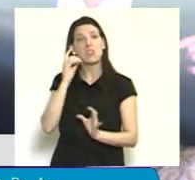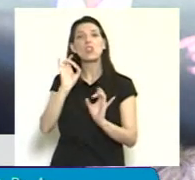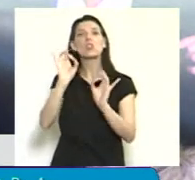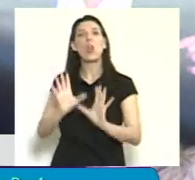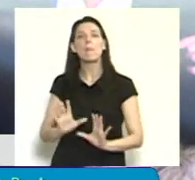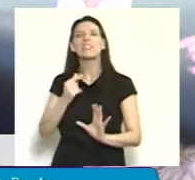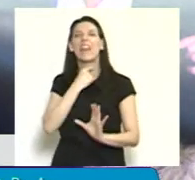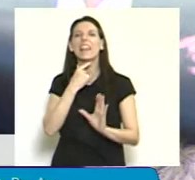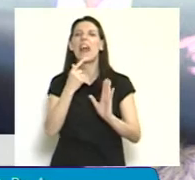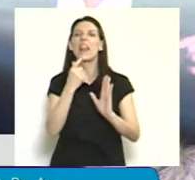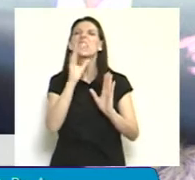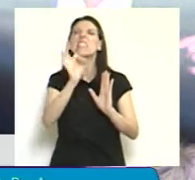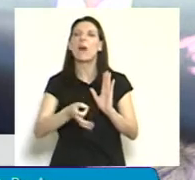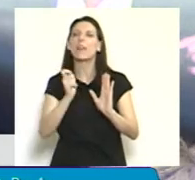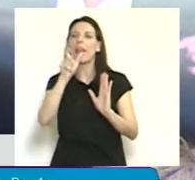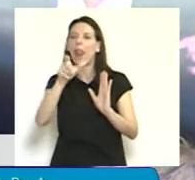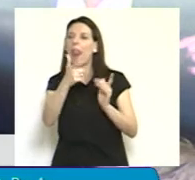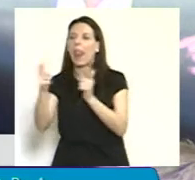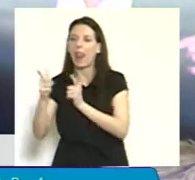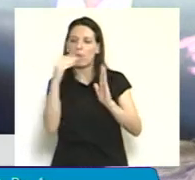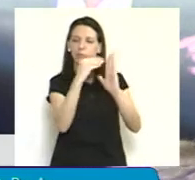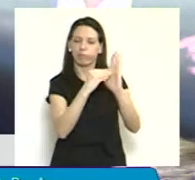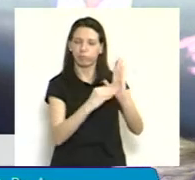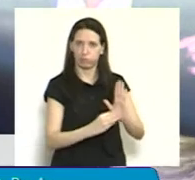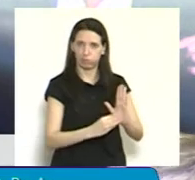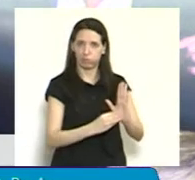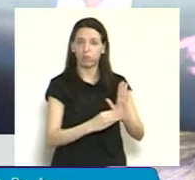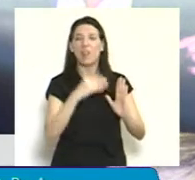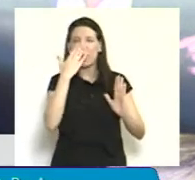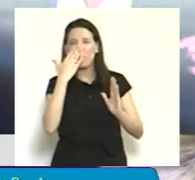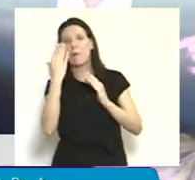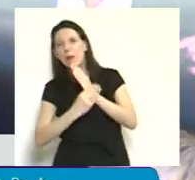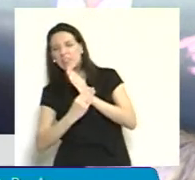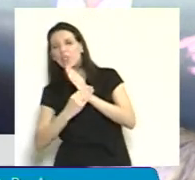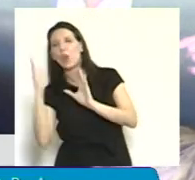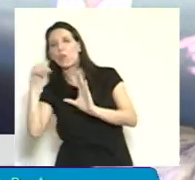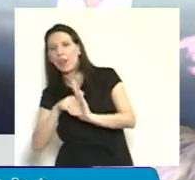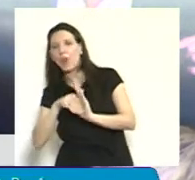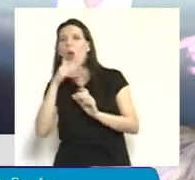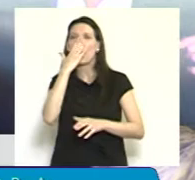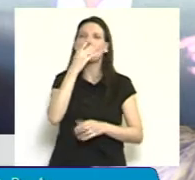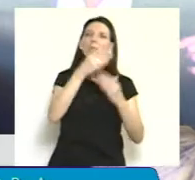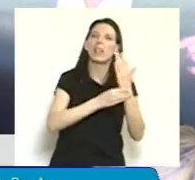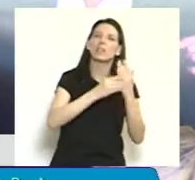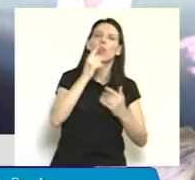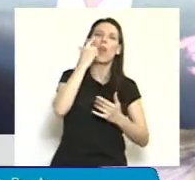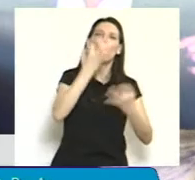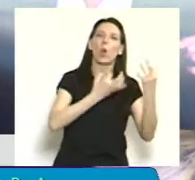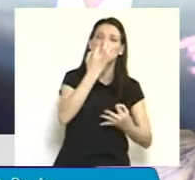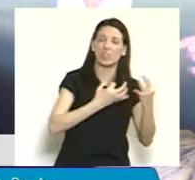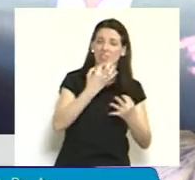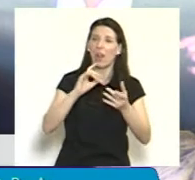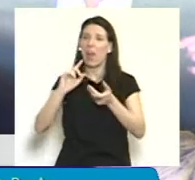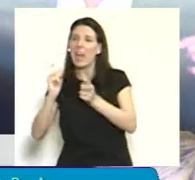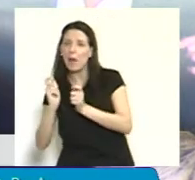registro. Su posterior paso por el Ministerio del Interior y finalmente por el Ministerio de Justicia fue significando